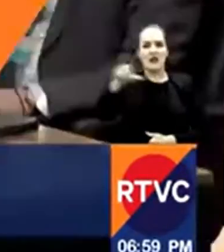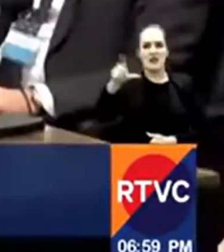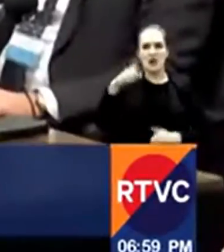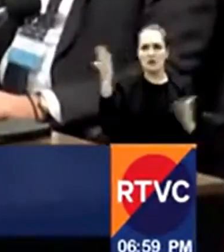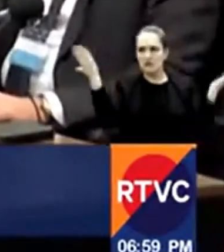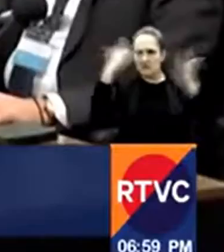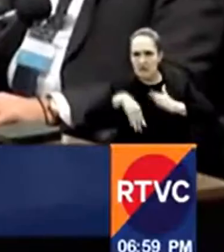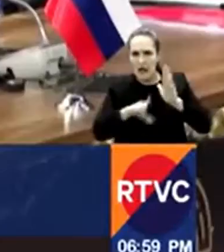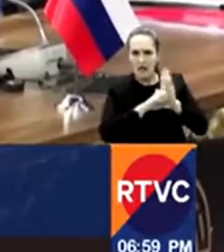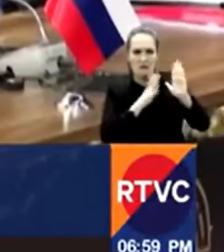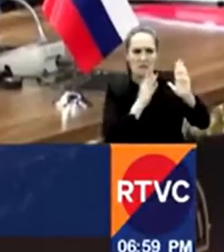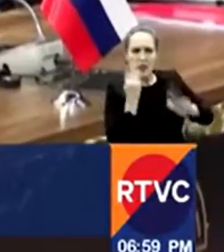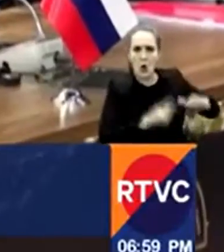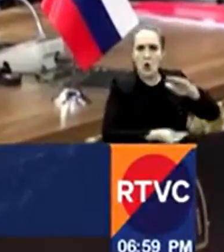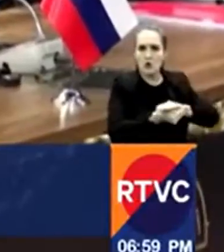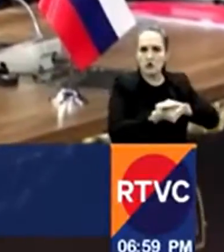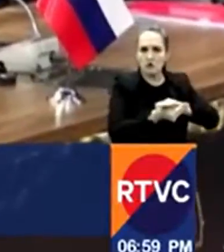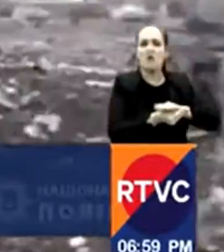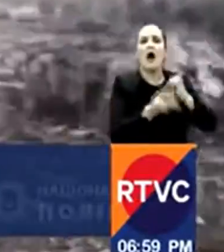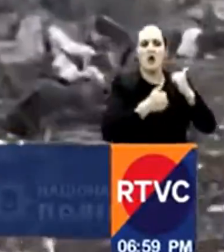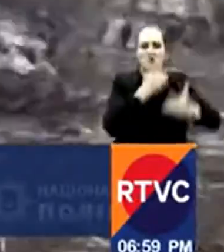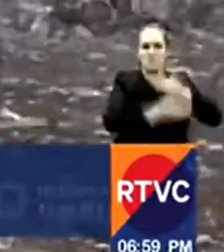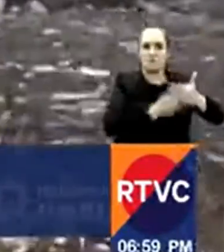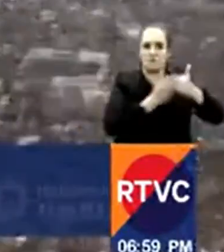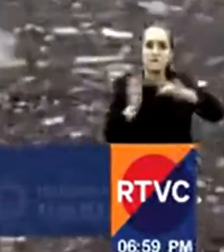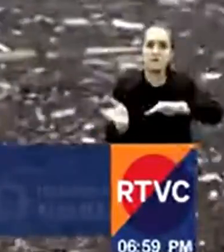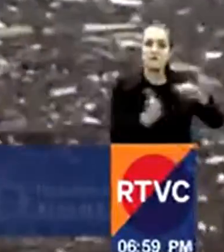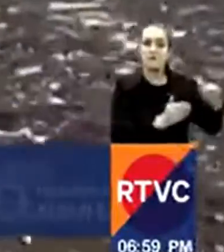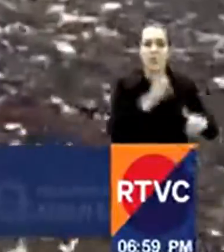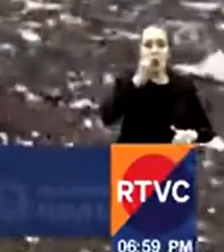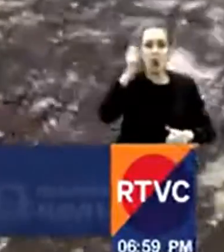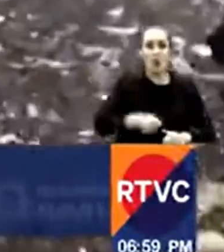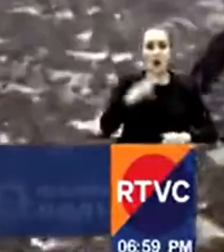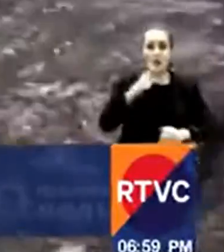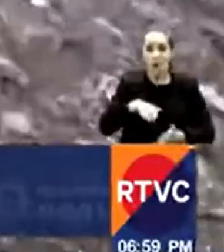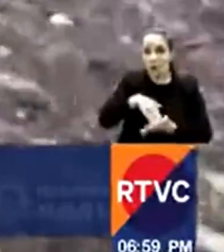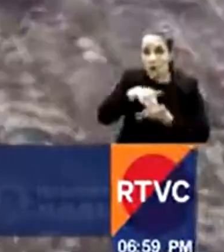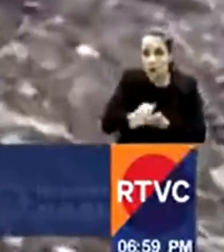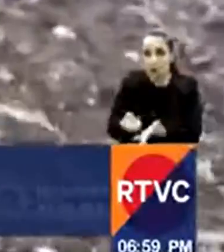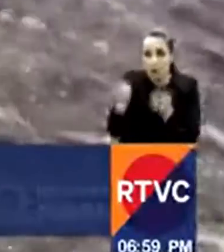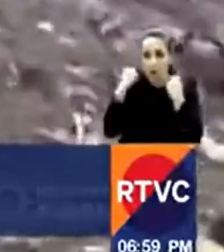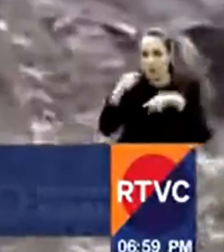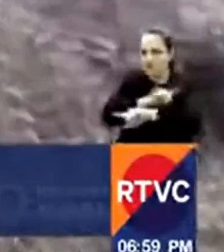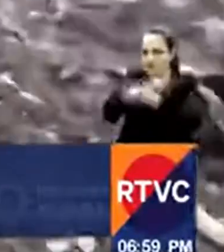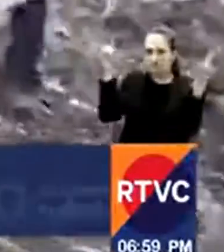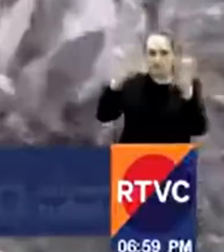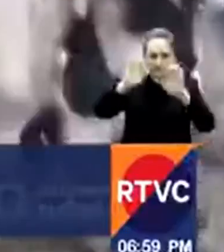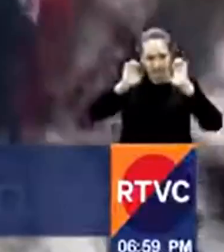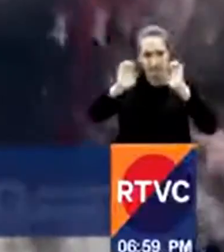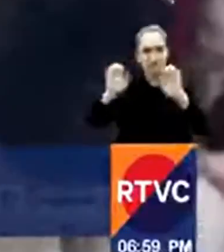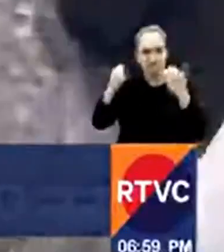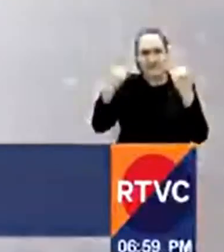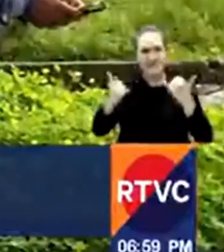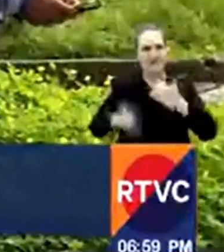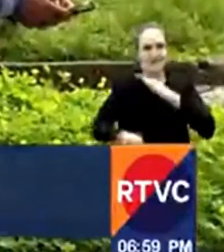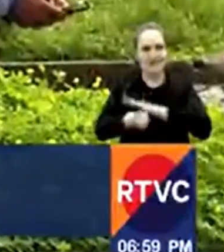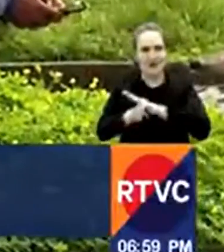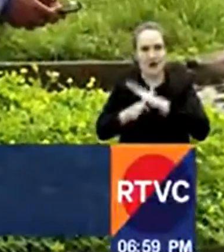corrupción. Ucrania dice que no se ha rendido ni se rendirá. Sigue el revuelo mundial por bombardeo ruso a